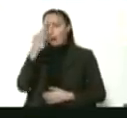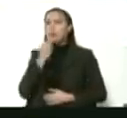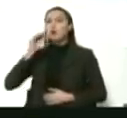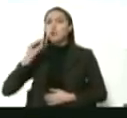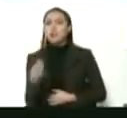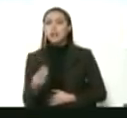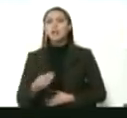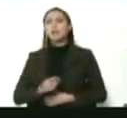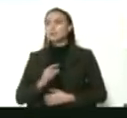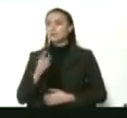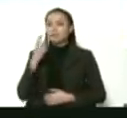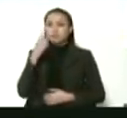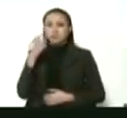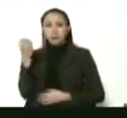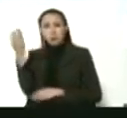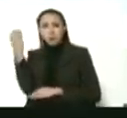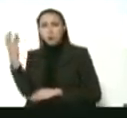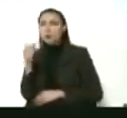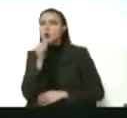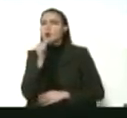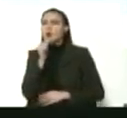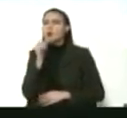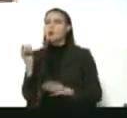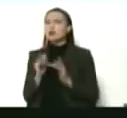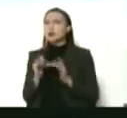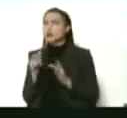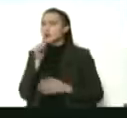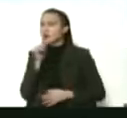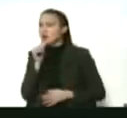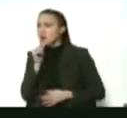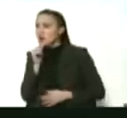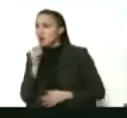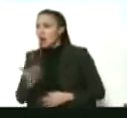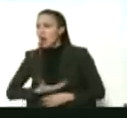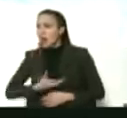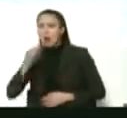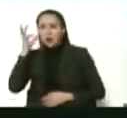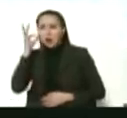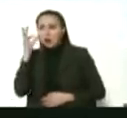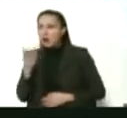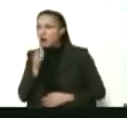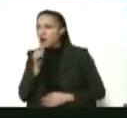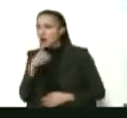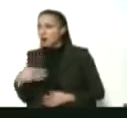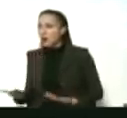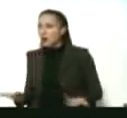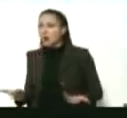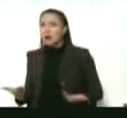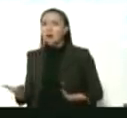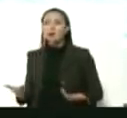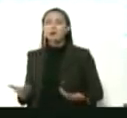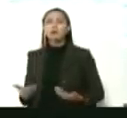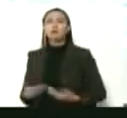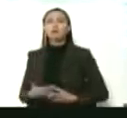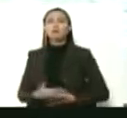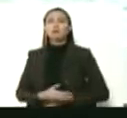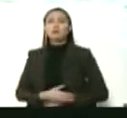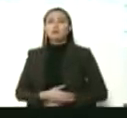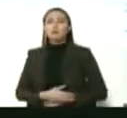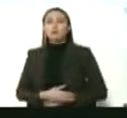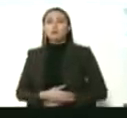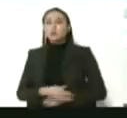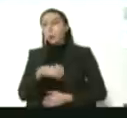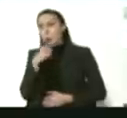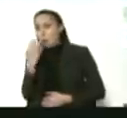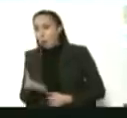¿verdad? ¿Quién va a recibir el pase? ¿La alcaldesa? ¿La alcaldesa?